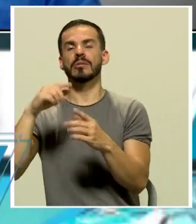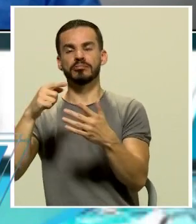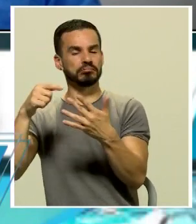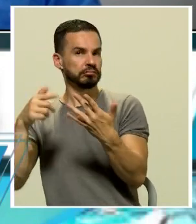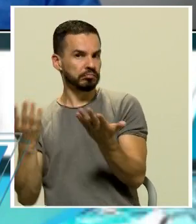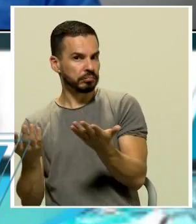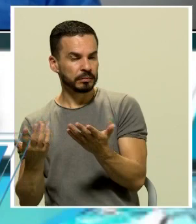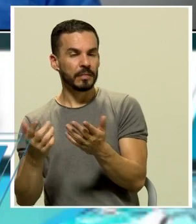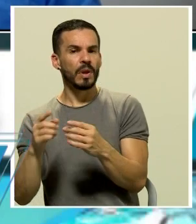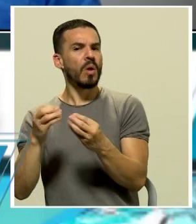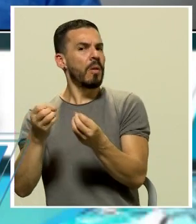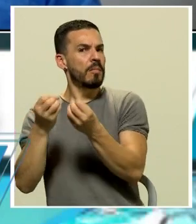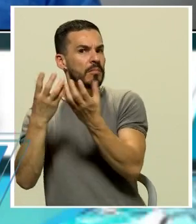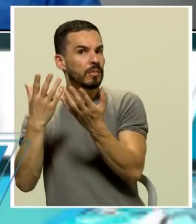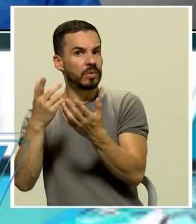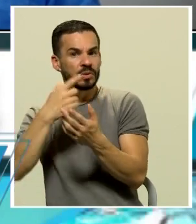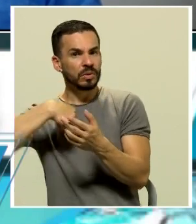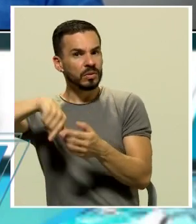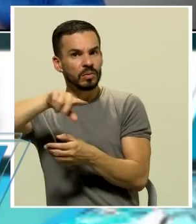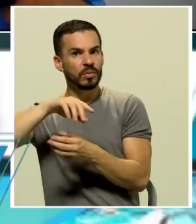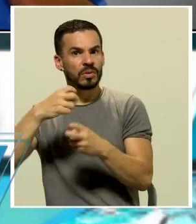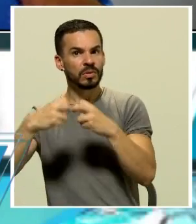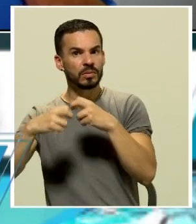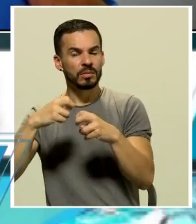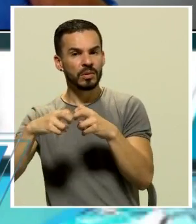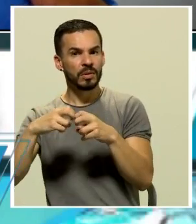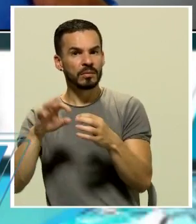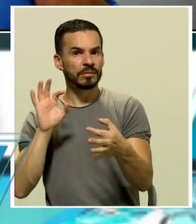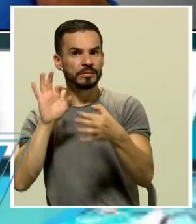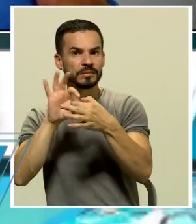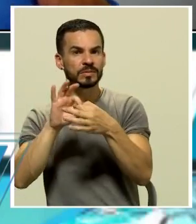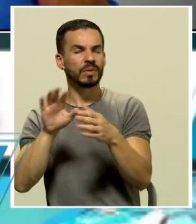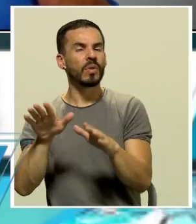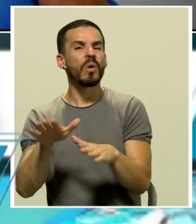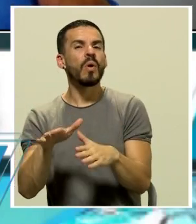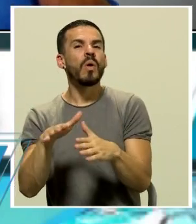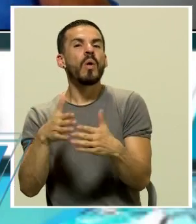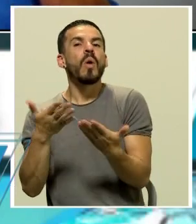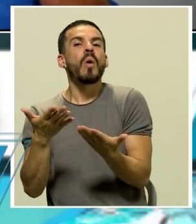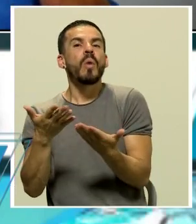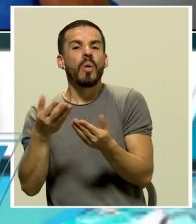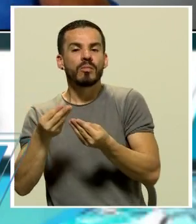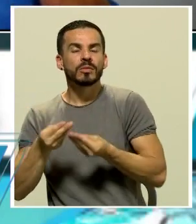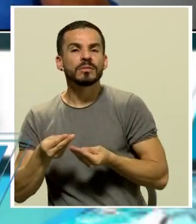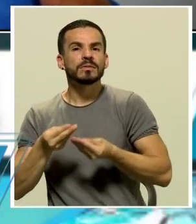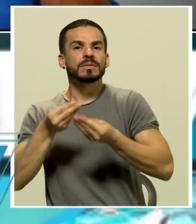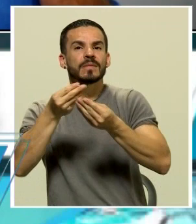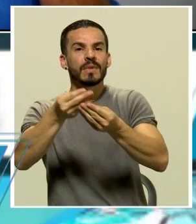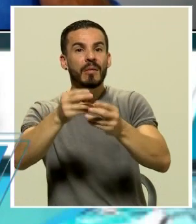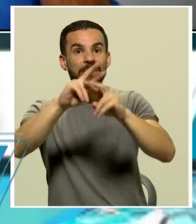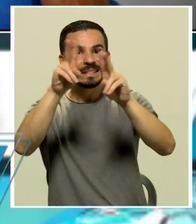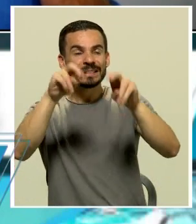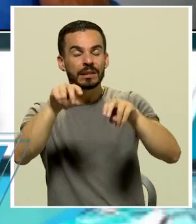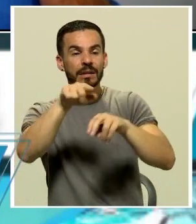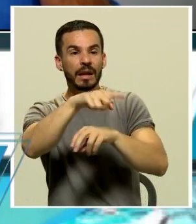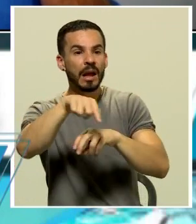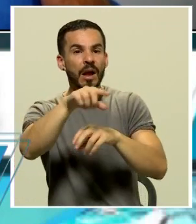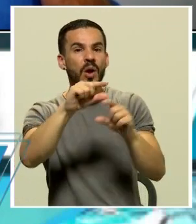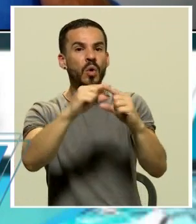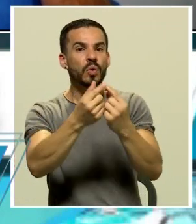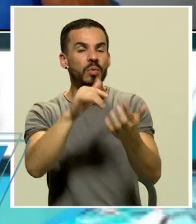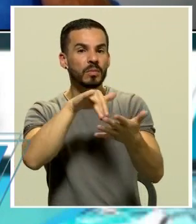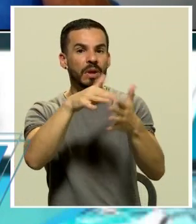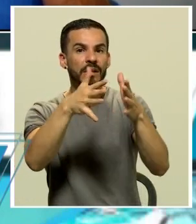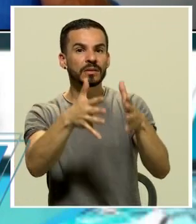etcétera. Muchos de nuestros problemas tienen que ver con cómo le llevamos internet a ese grupo de